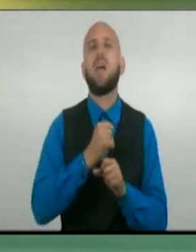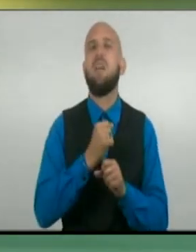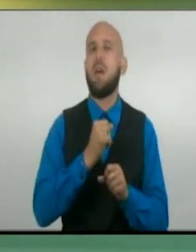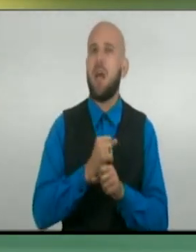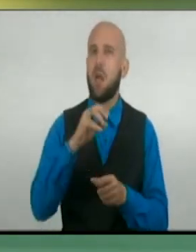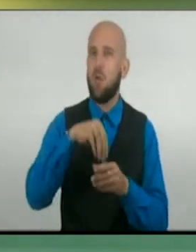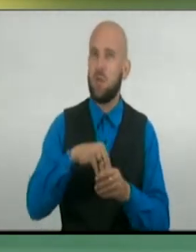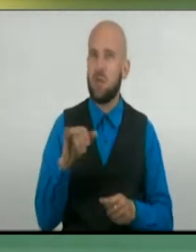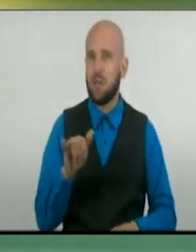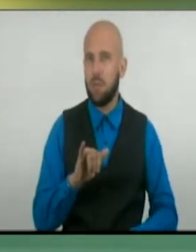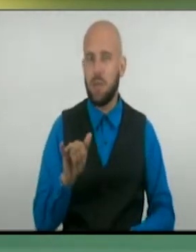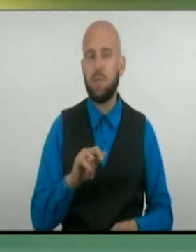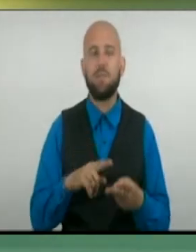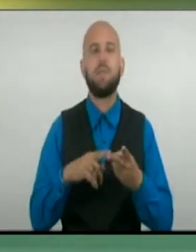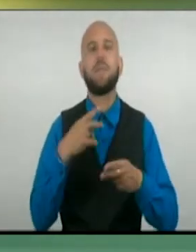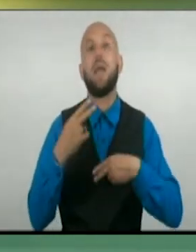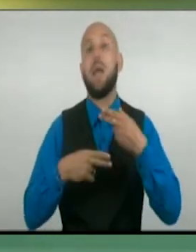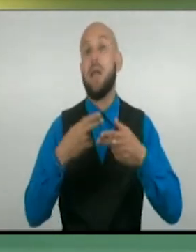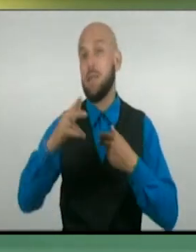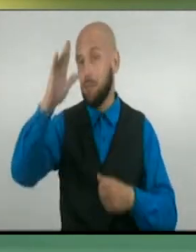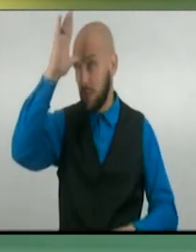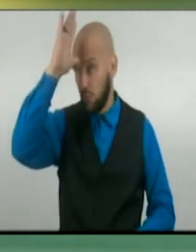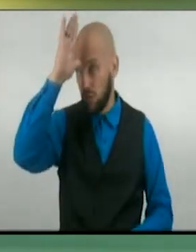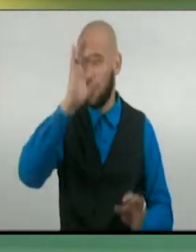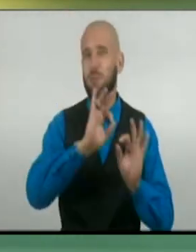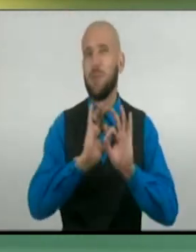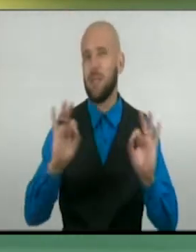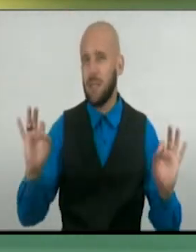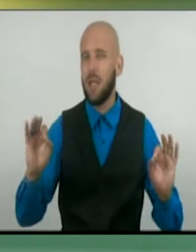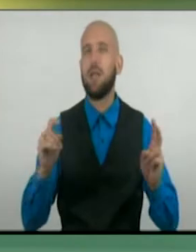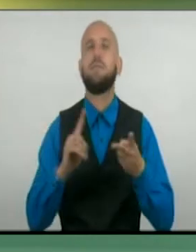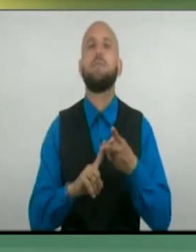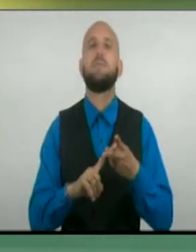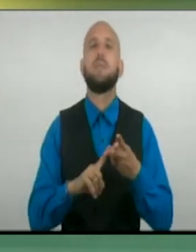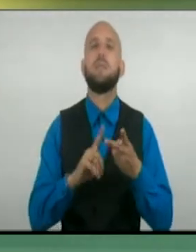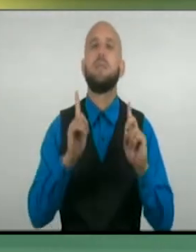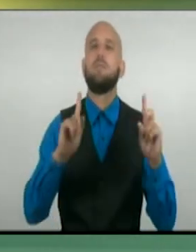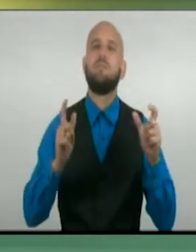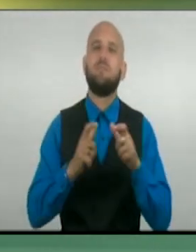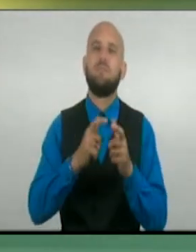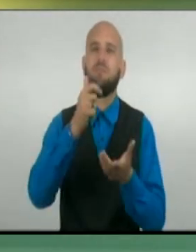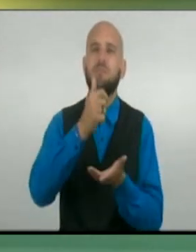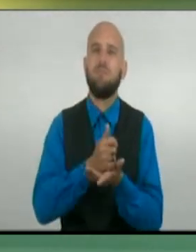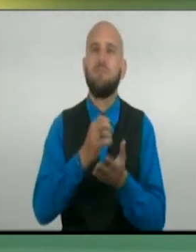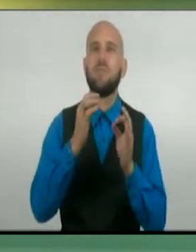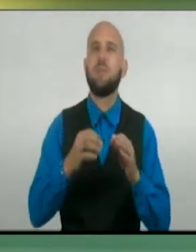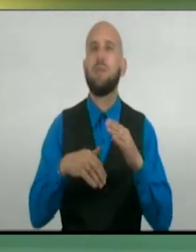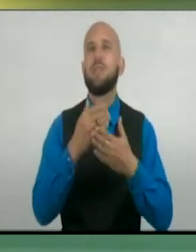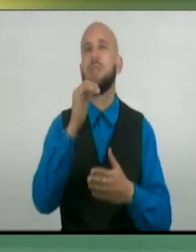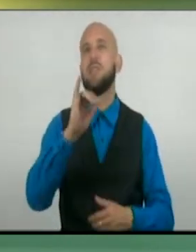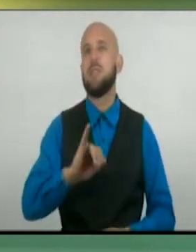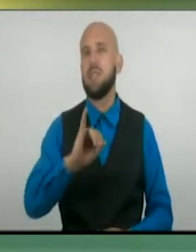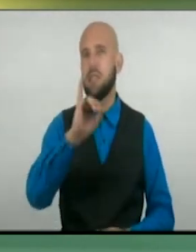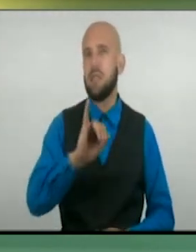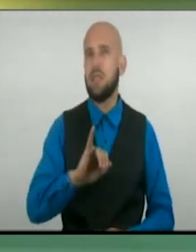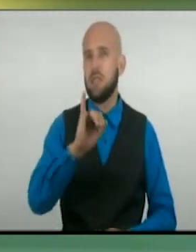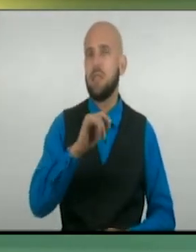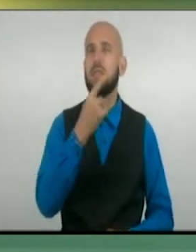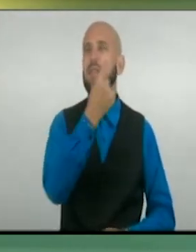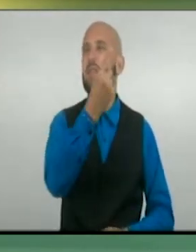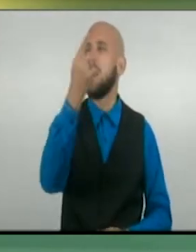se realizan matutina especial en los centros de trabajo el acto de inicio que se hacen los días 6 en